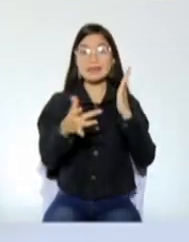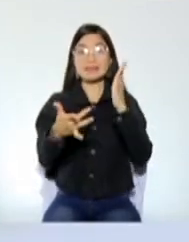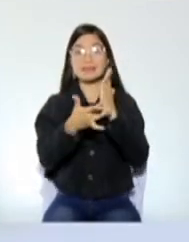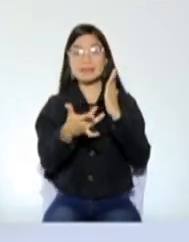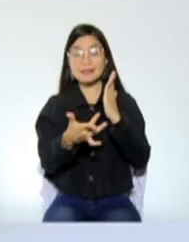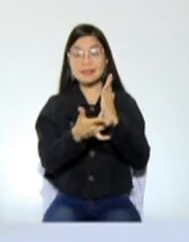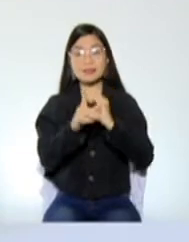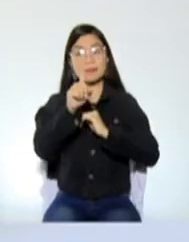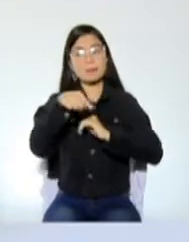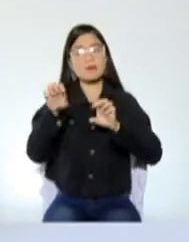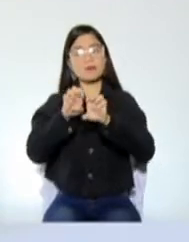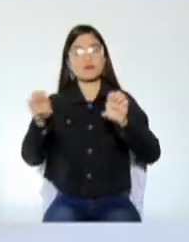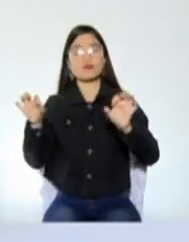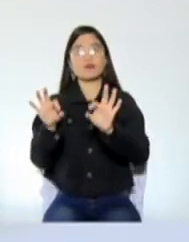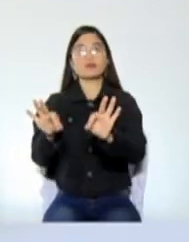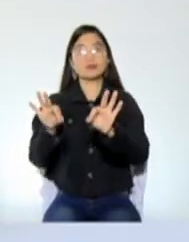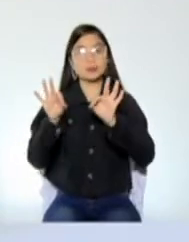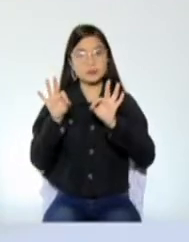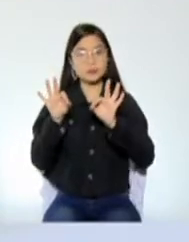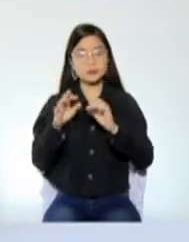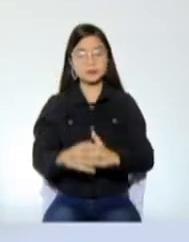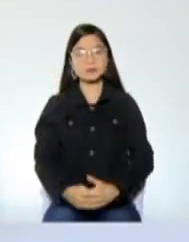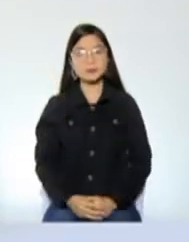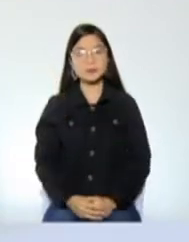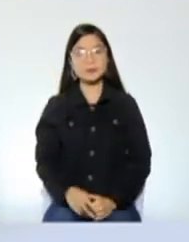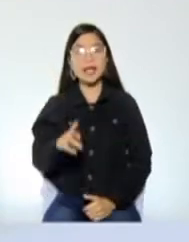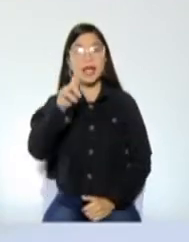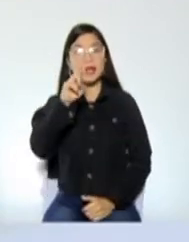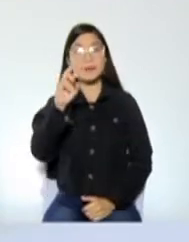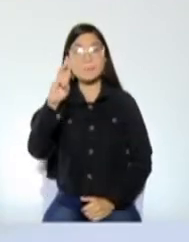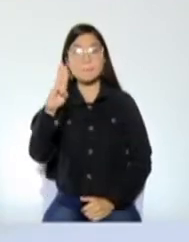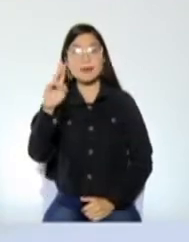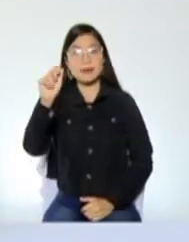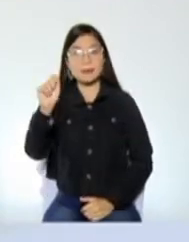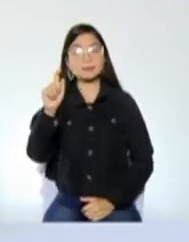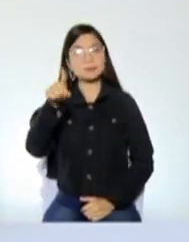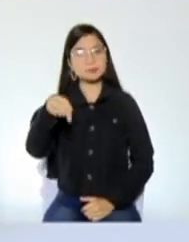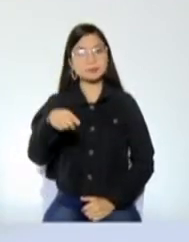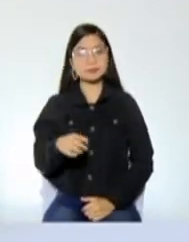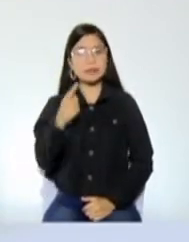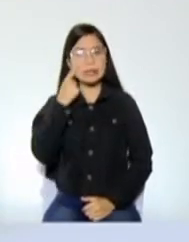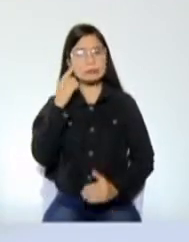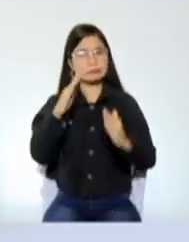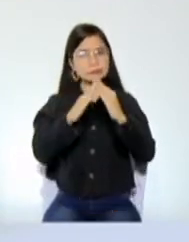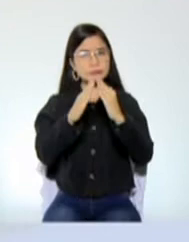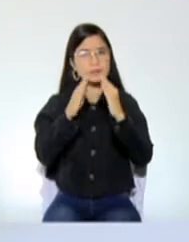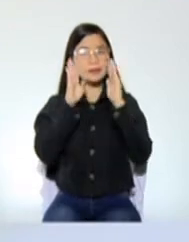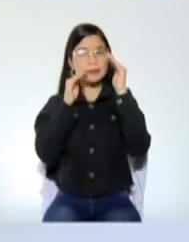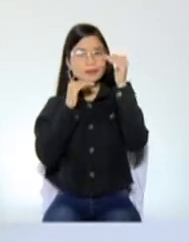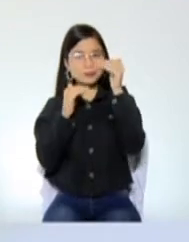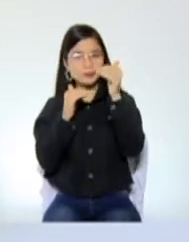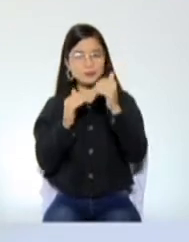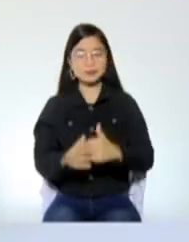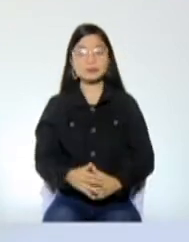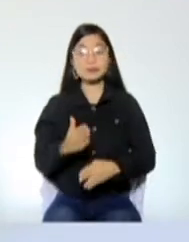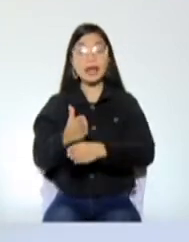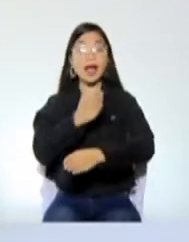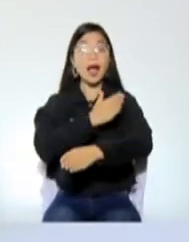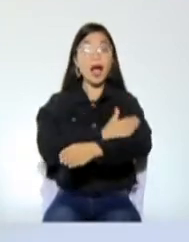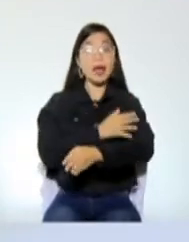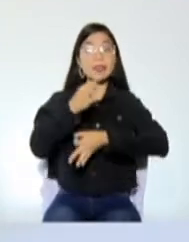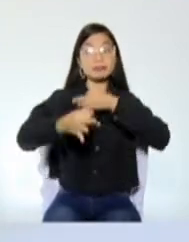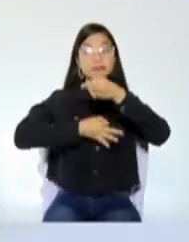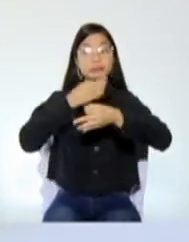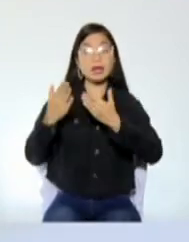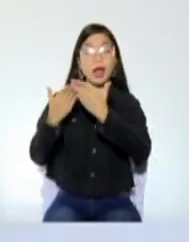general, la modalidad de educación especial y nuestro RPA, así que en casa muy atentos. Pero antes de continuar con nuestra